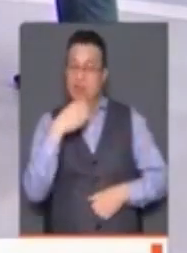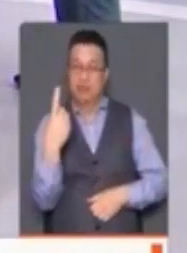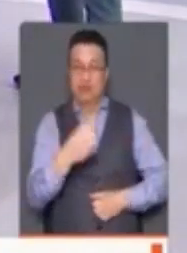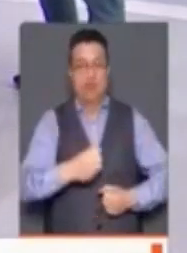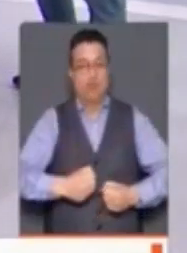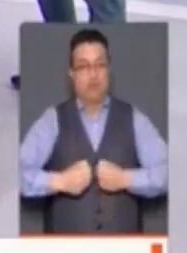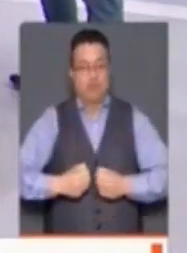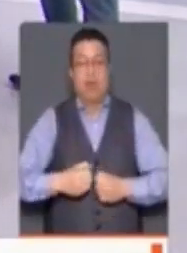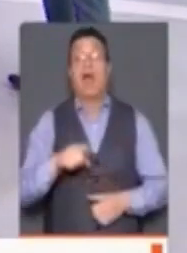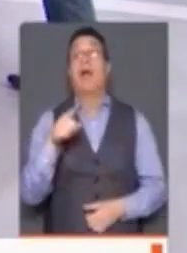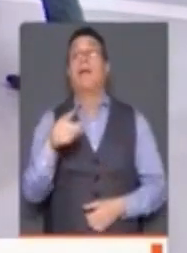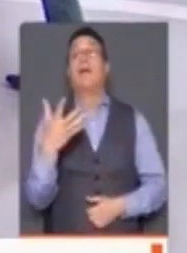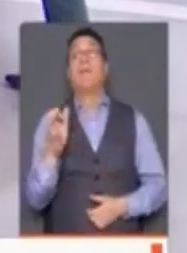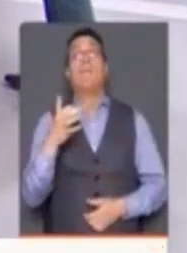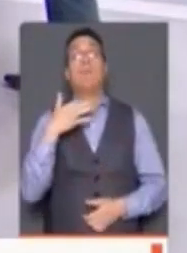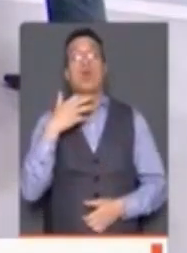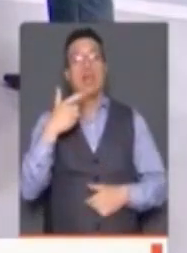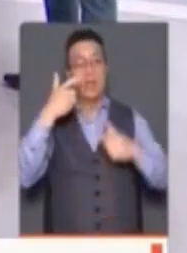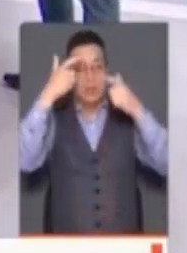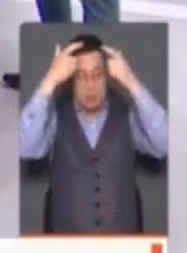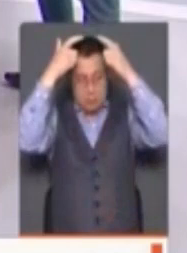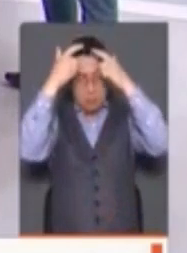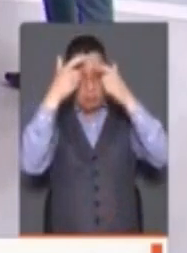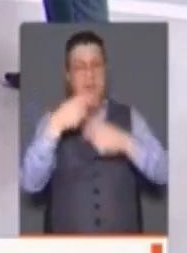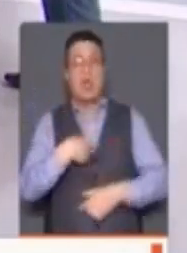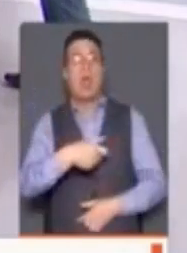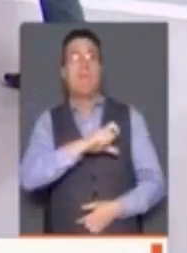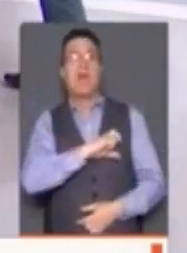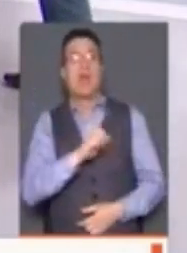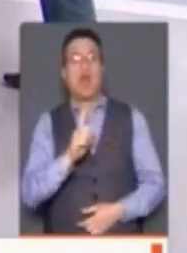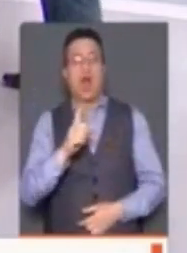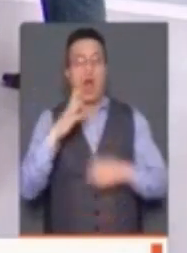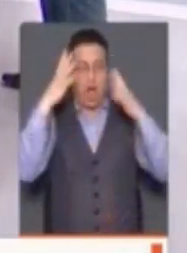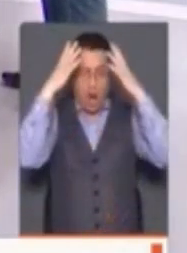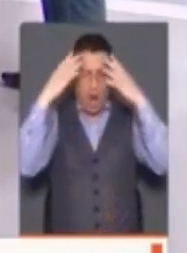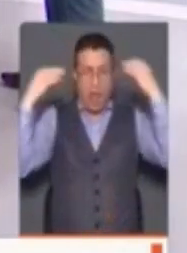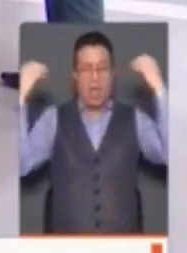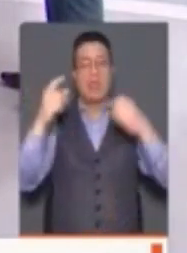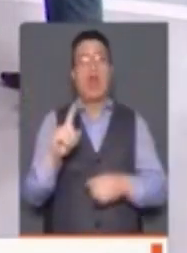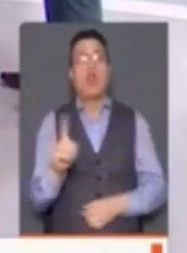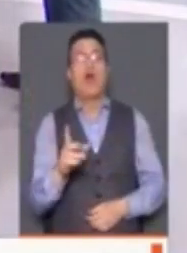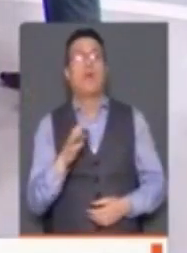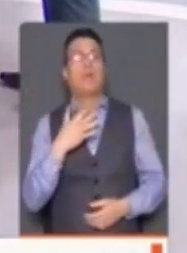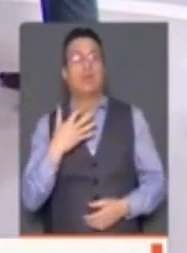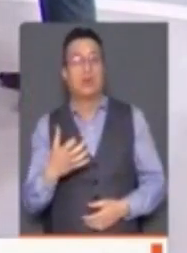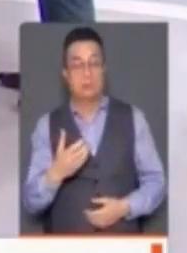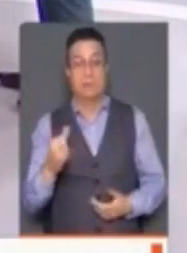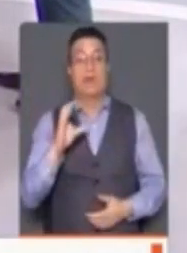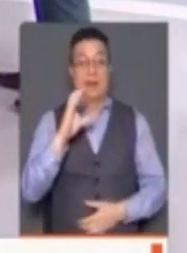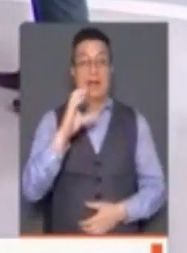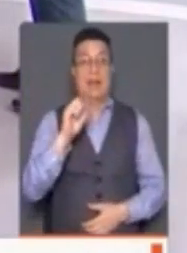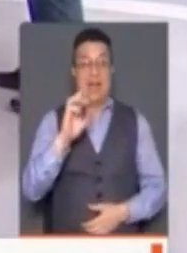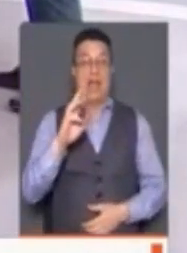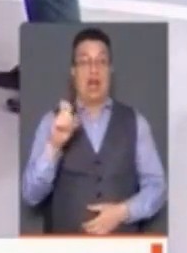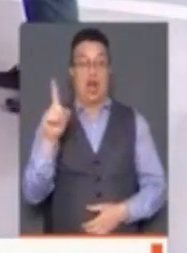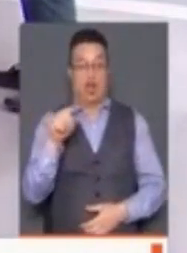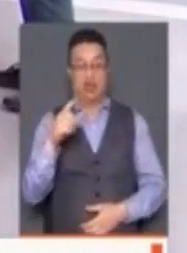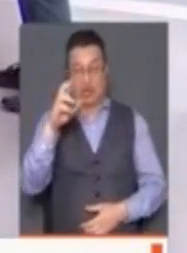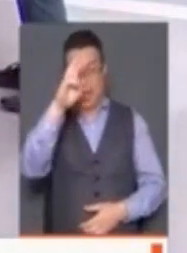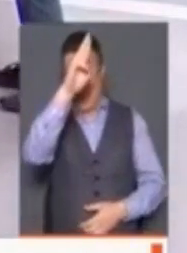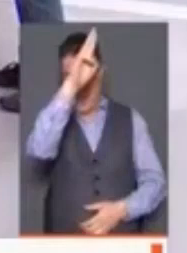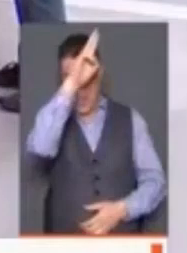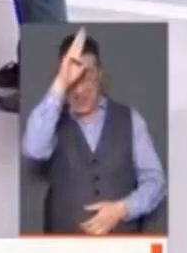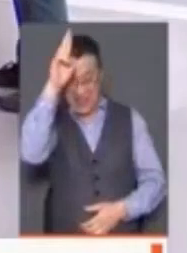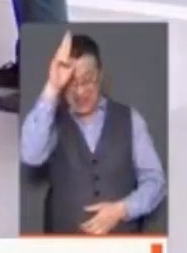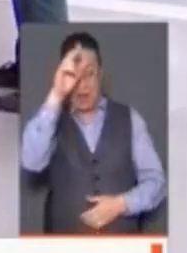produce la coronación? No pasa en España, no pasa en Holanda. Bueno, hay que decir lo primero, que Carlos es rey en el minuto, en el segundo